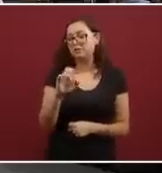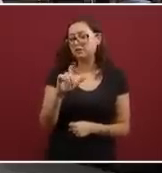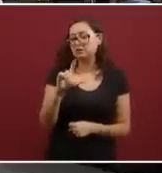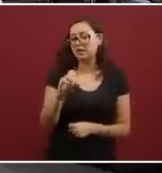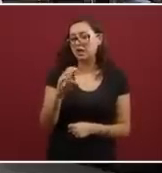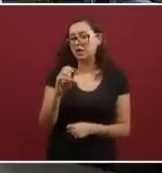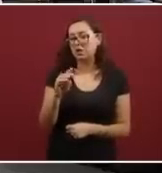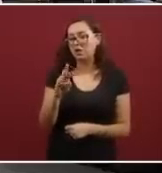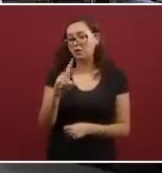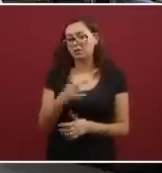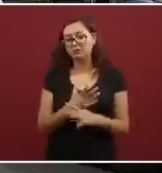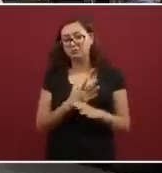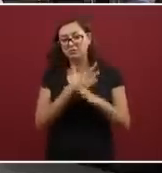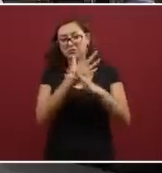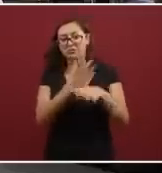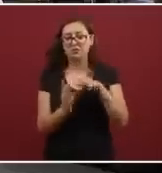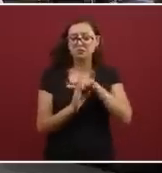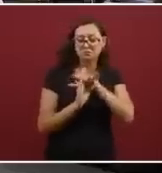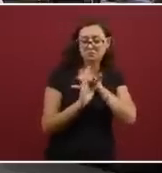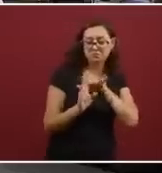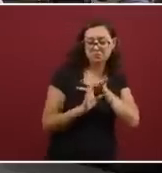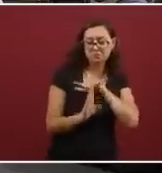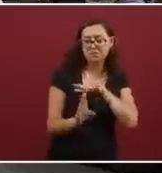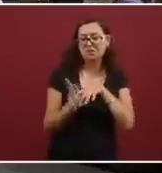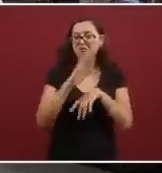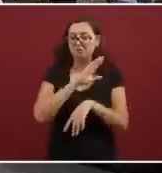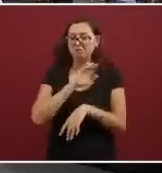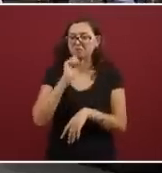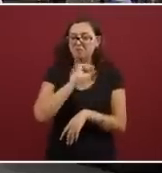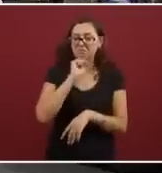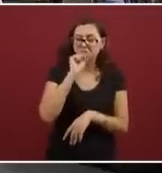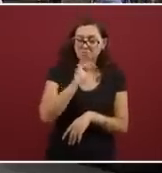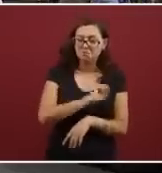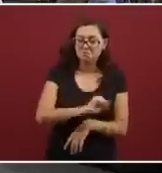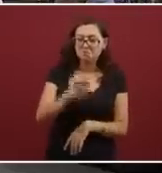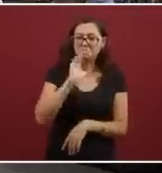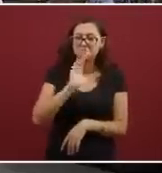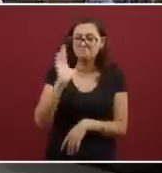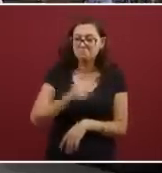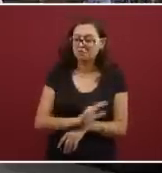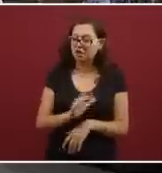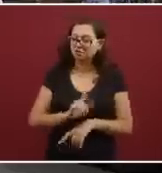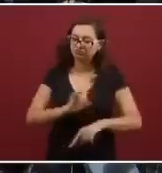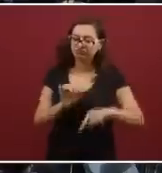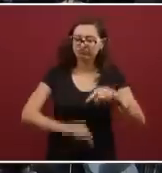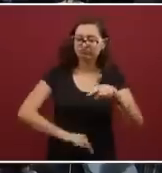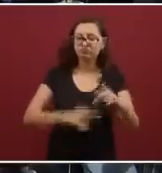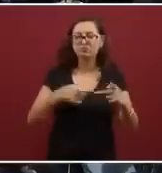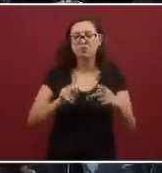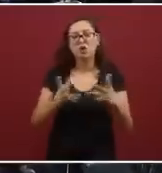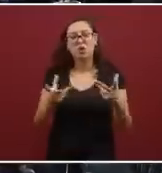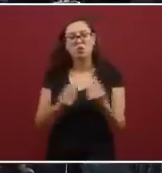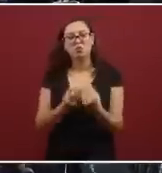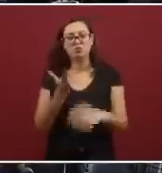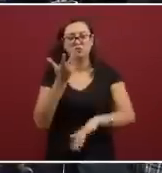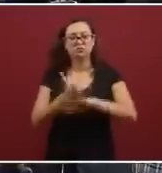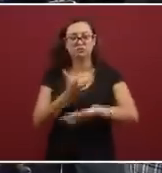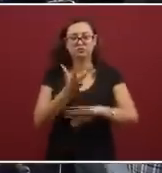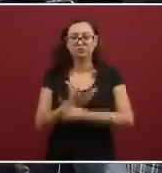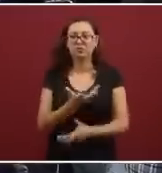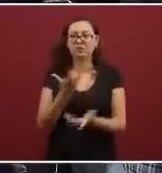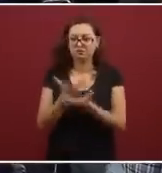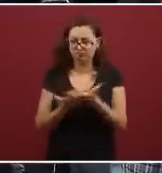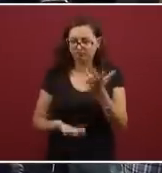ilícito de migrantes, pero también en la declaración conjunta con Estados Unidos habla de que México está tomando